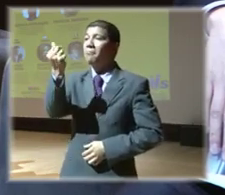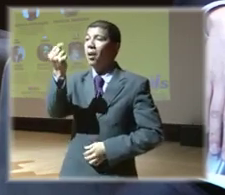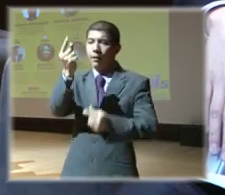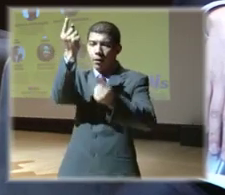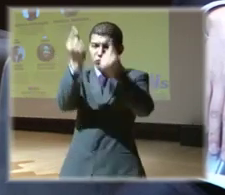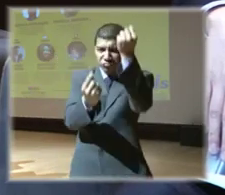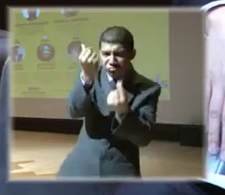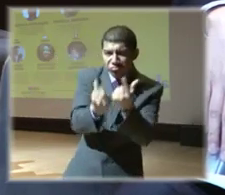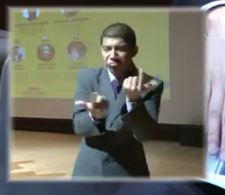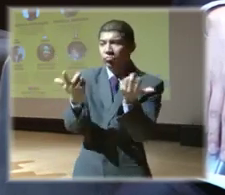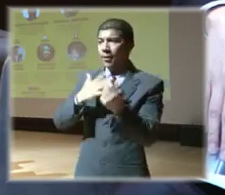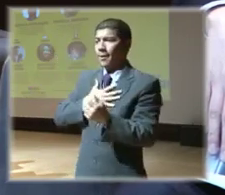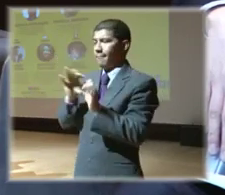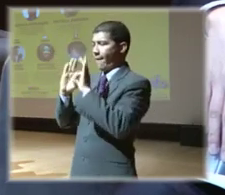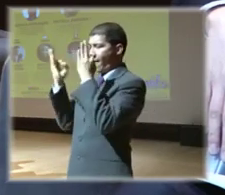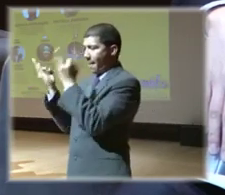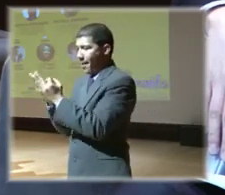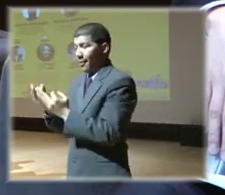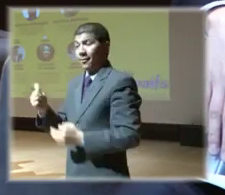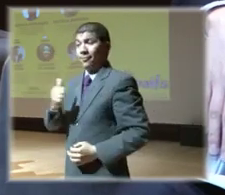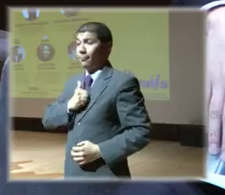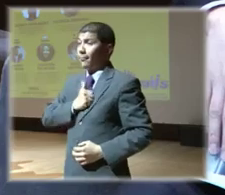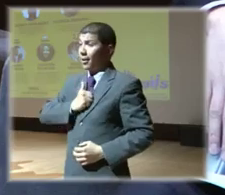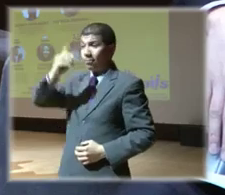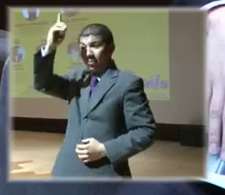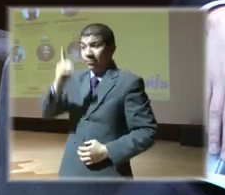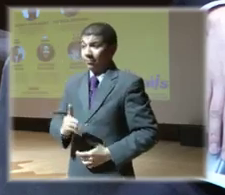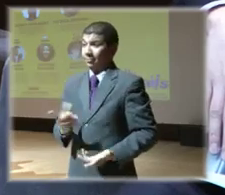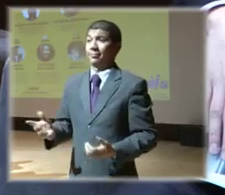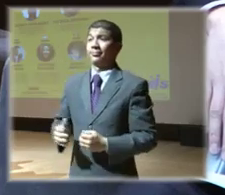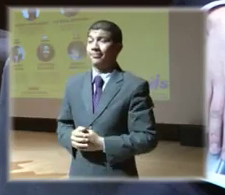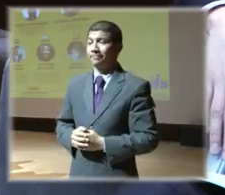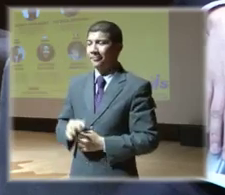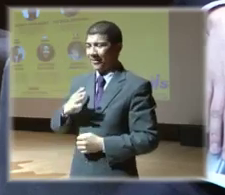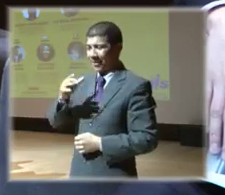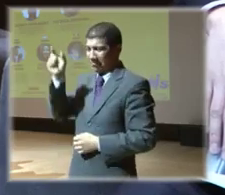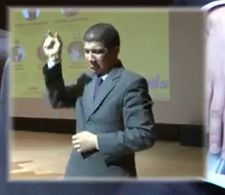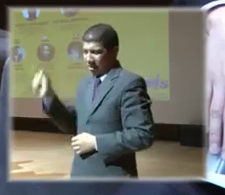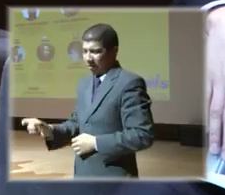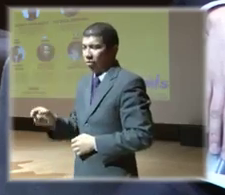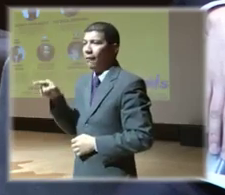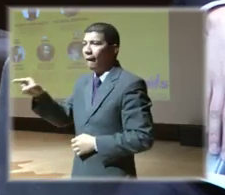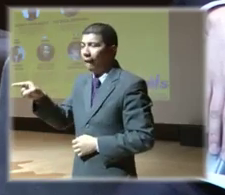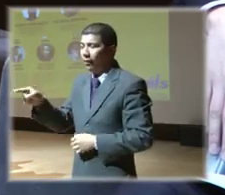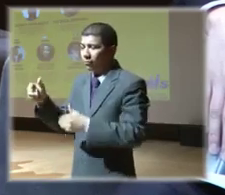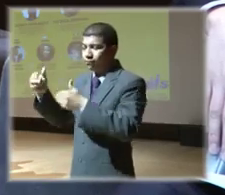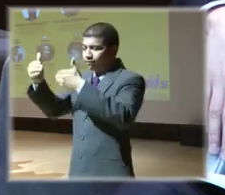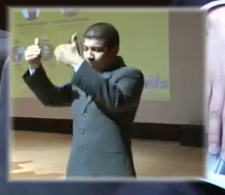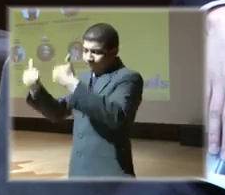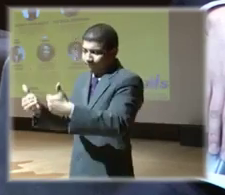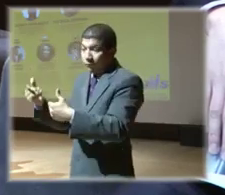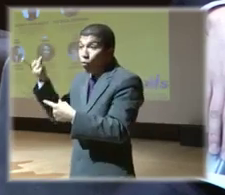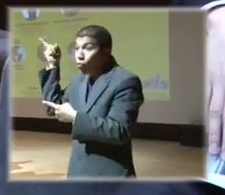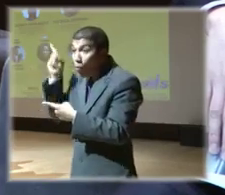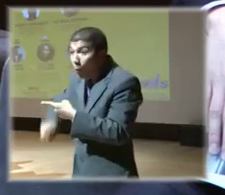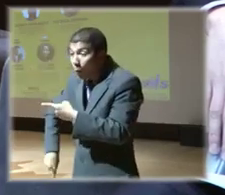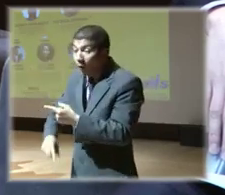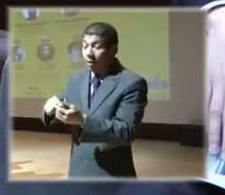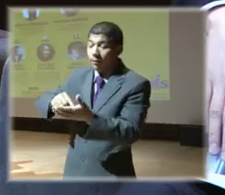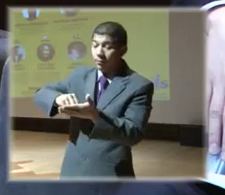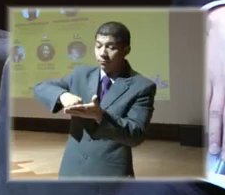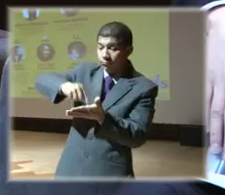entre otras. La interdicción, la inhabilitación, la curatela, tiene algunos otros nombres en la